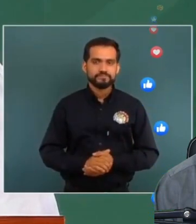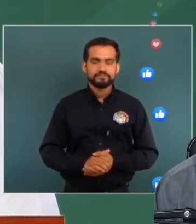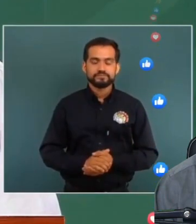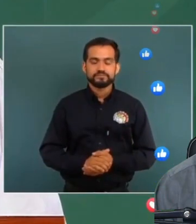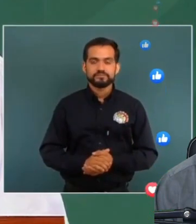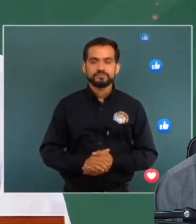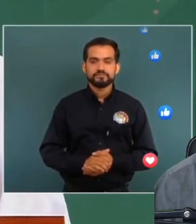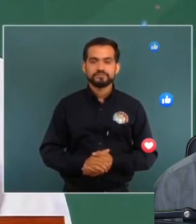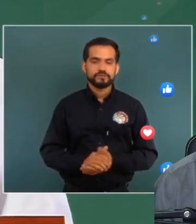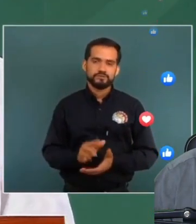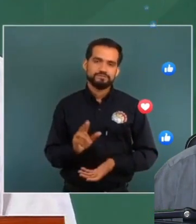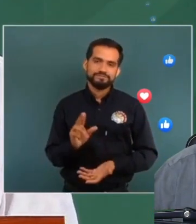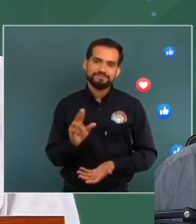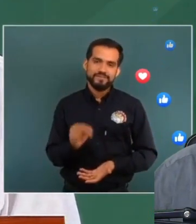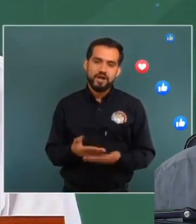Entonces, no.